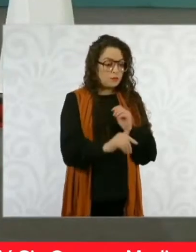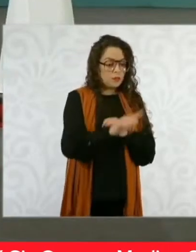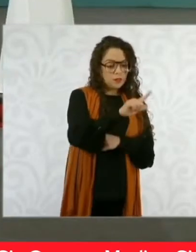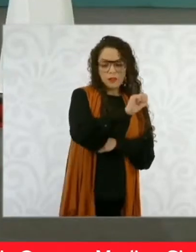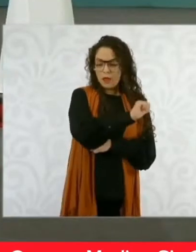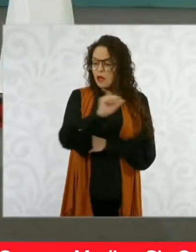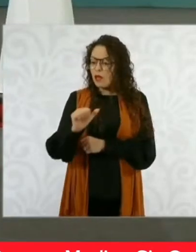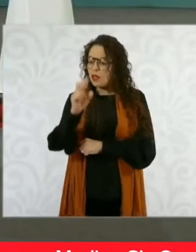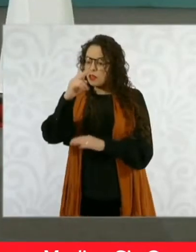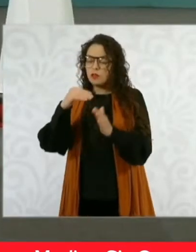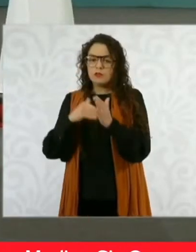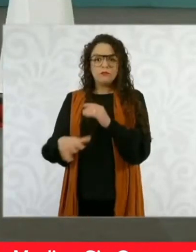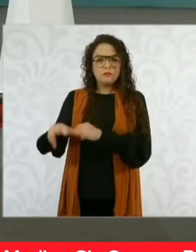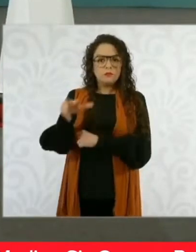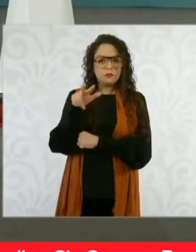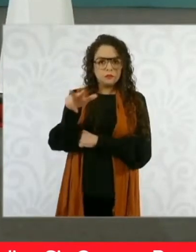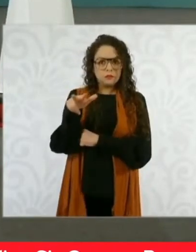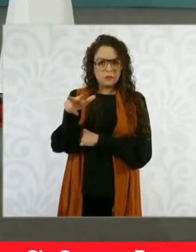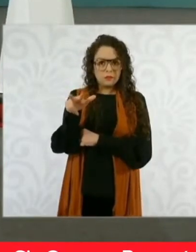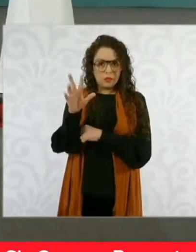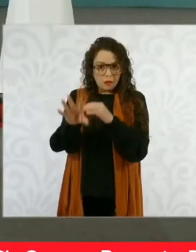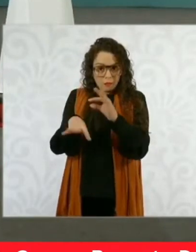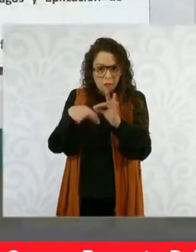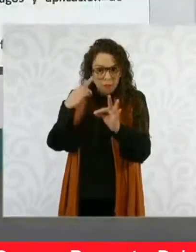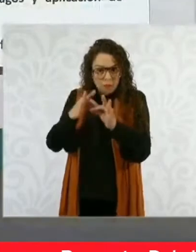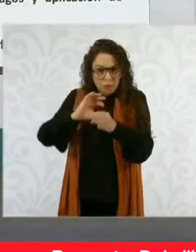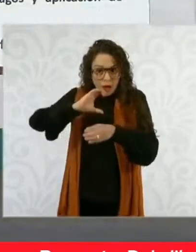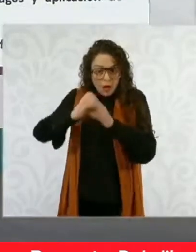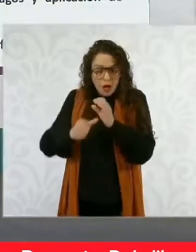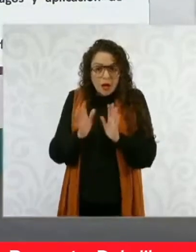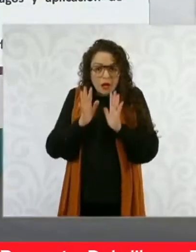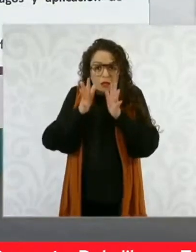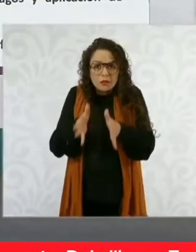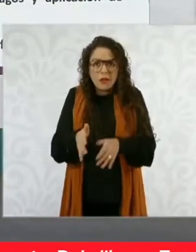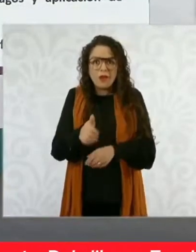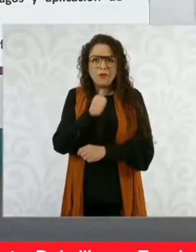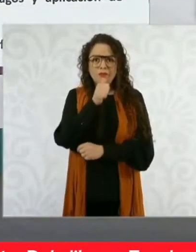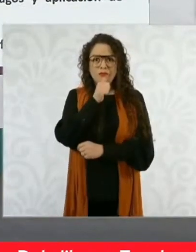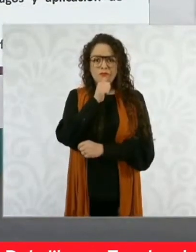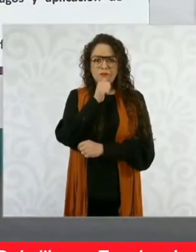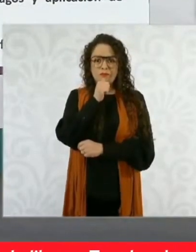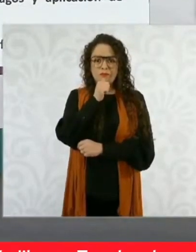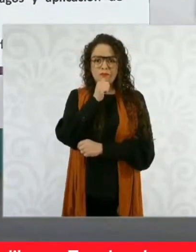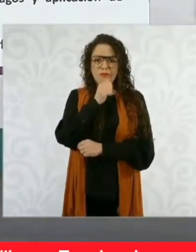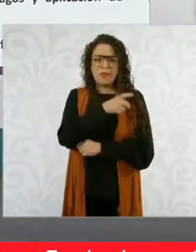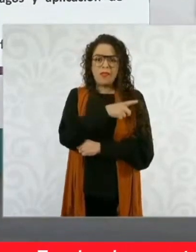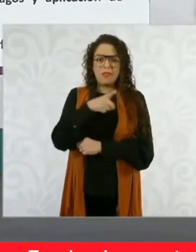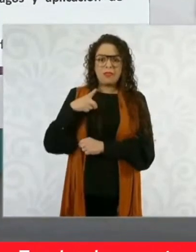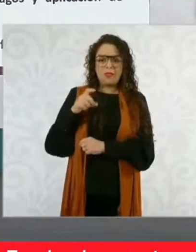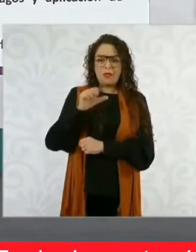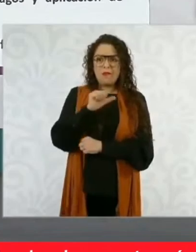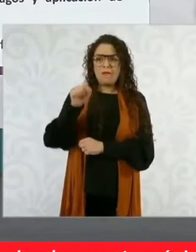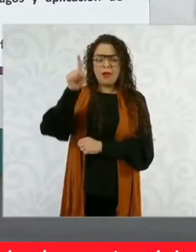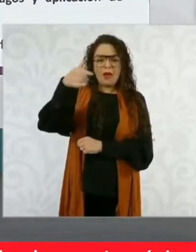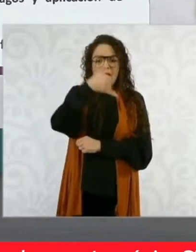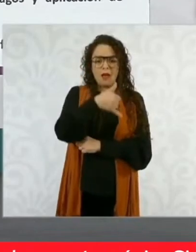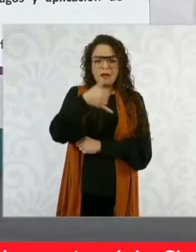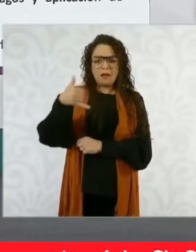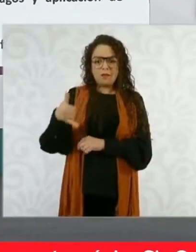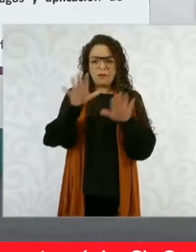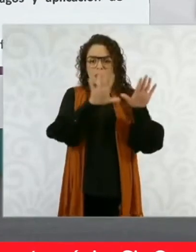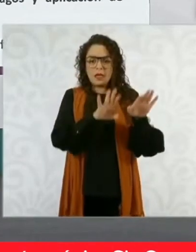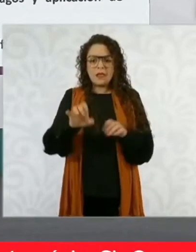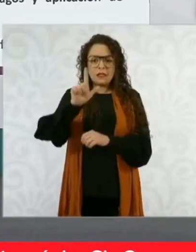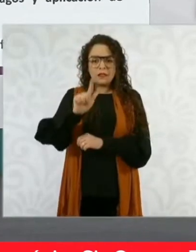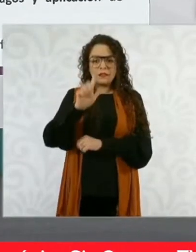no han sido concluidos y que presentan adeudos vencidos con el Infonavit en el orden de 575 millones